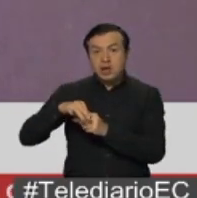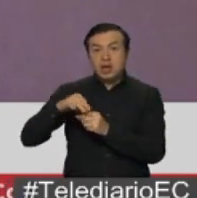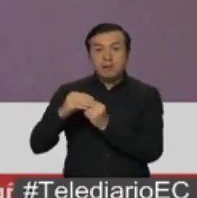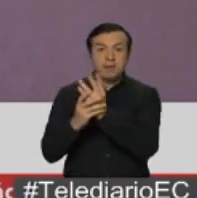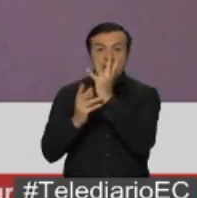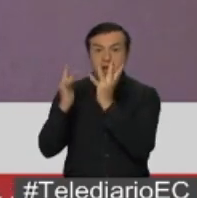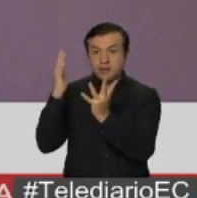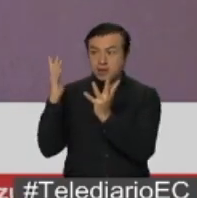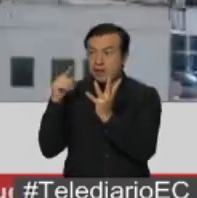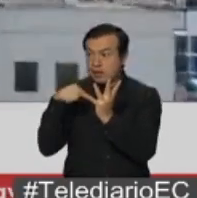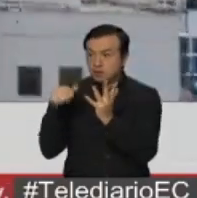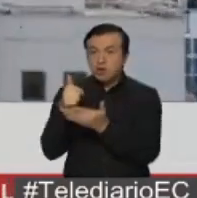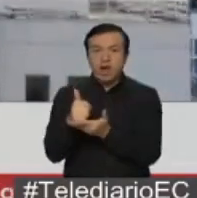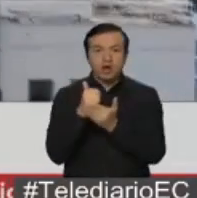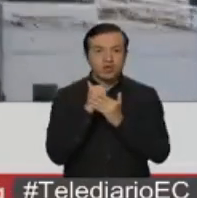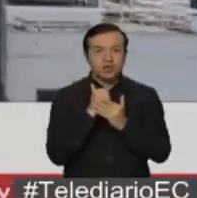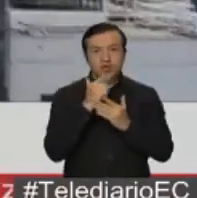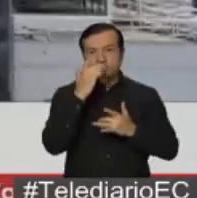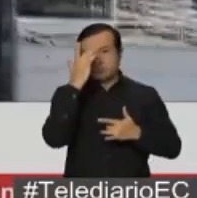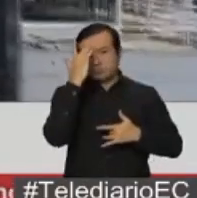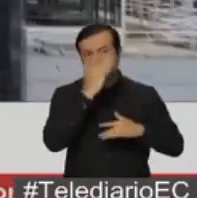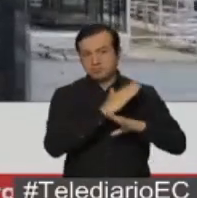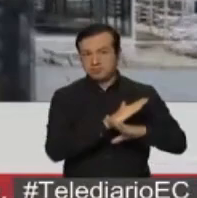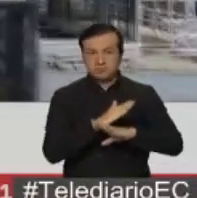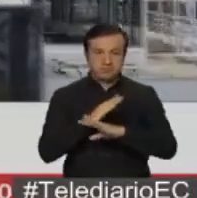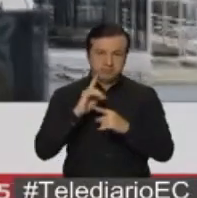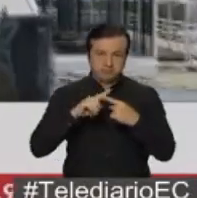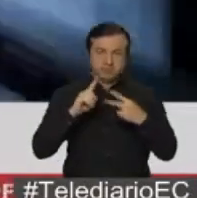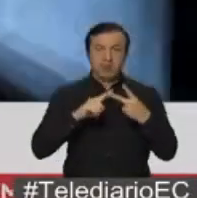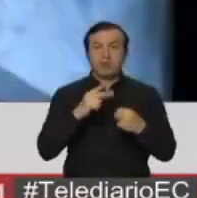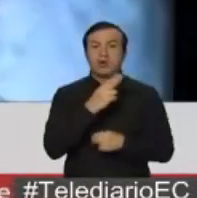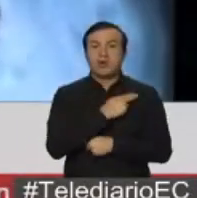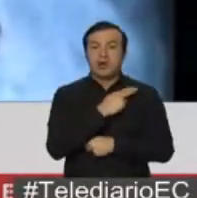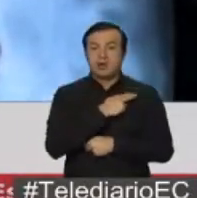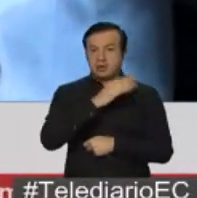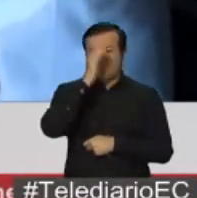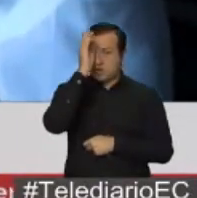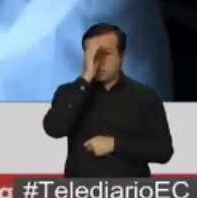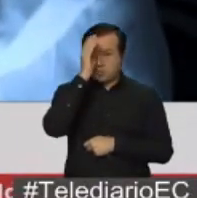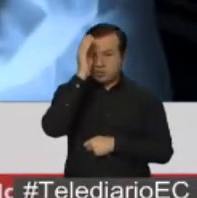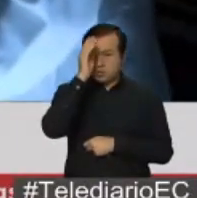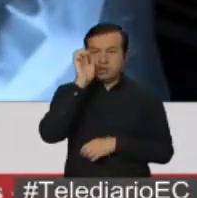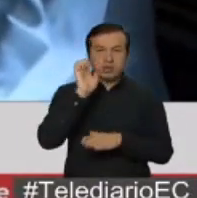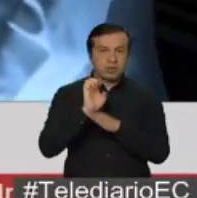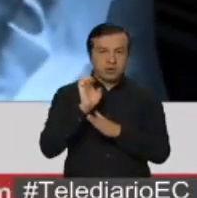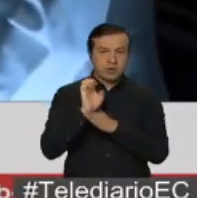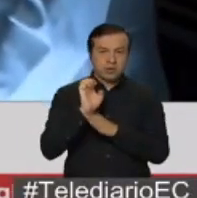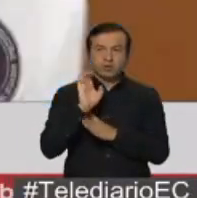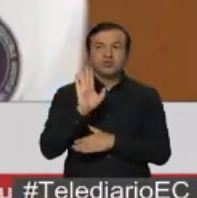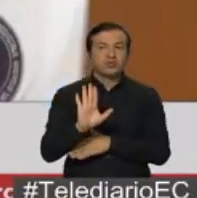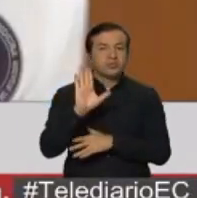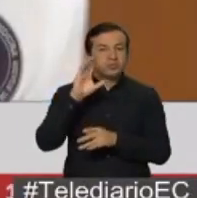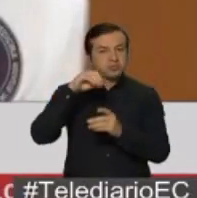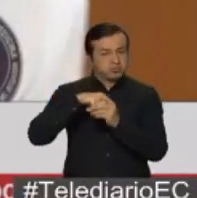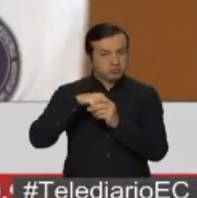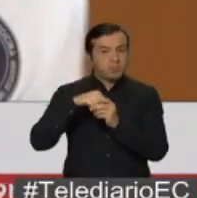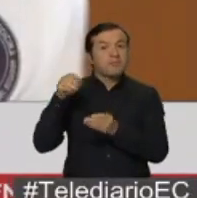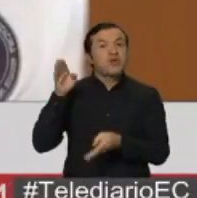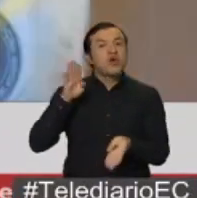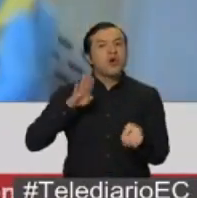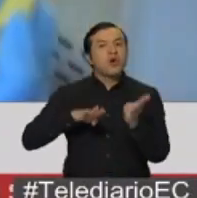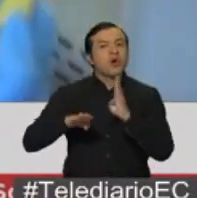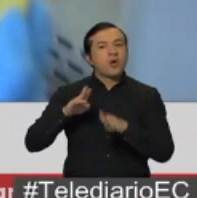una actividad antiviral la universidad católica del ecuador en quito cuenta con un importante departamento de biología que semanas atrás